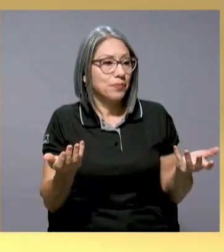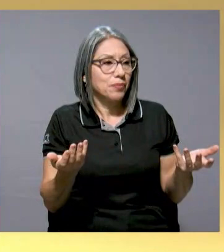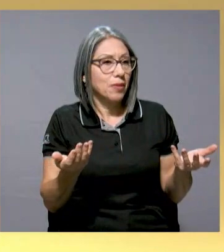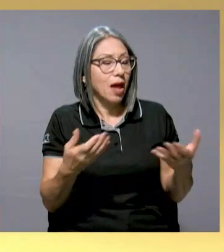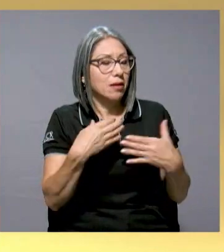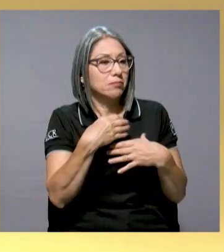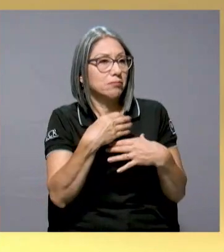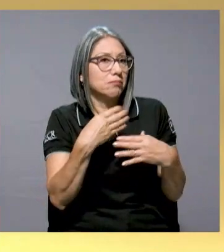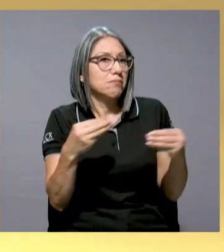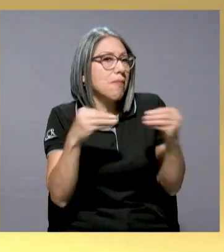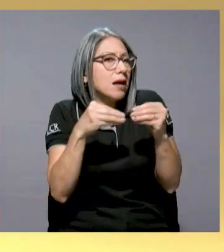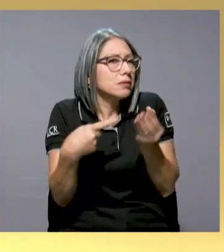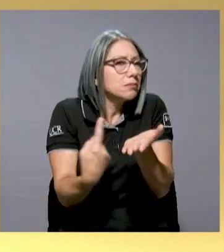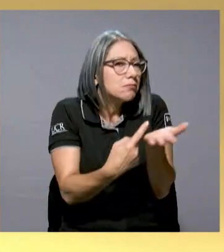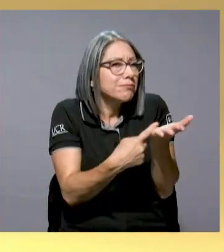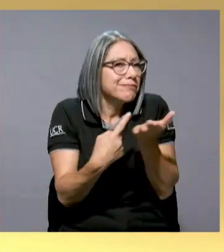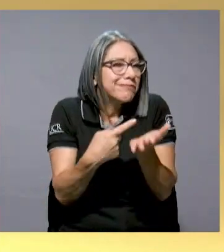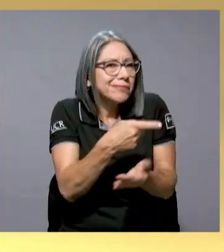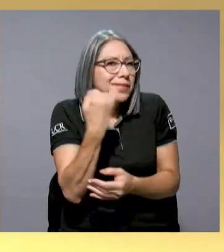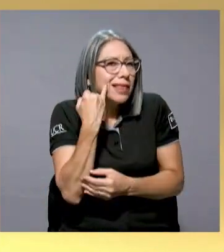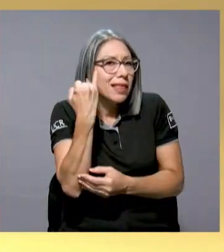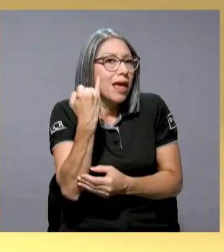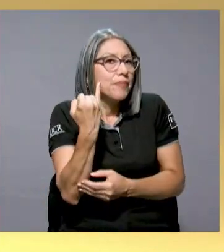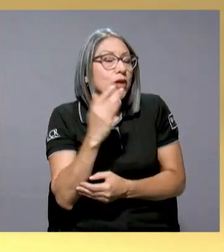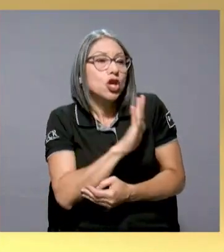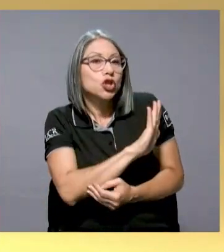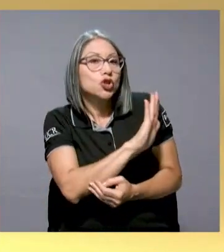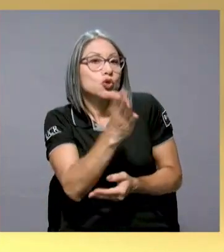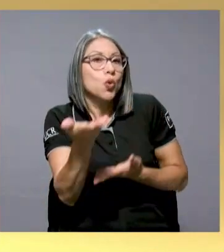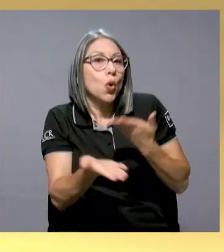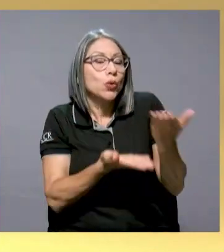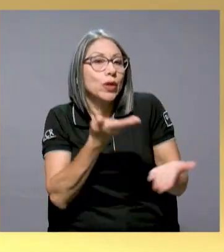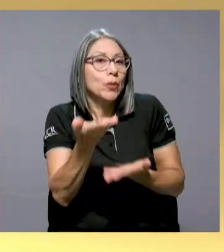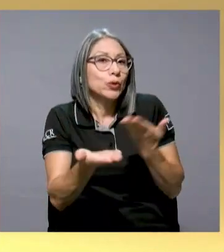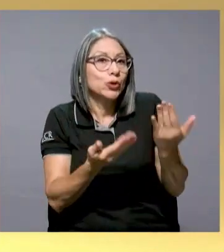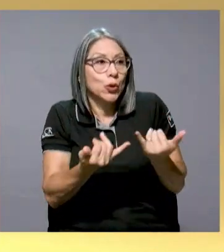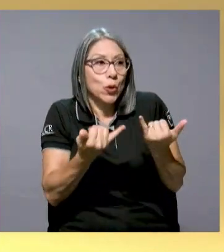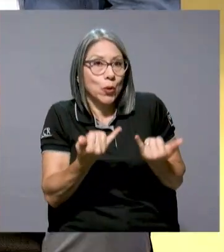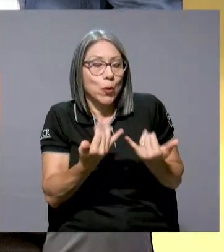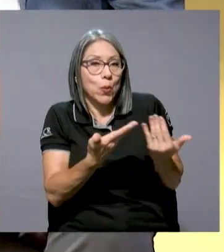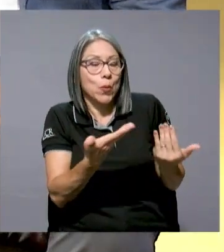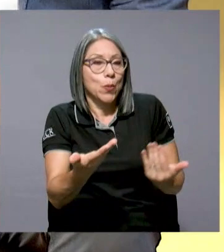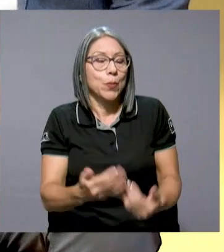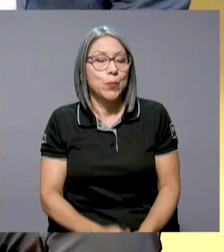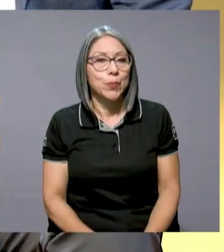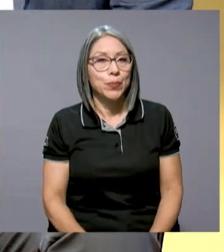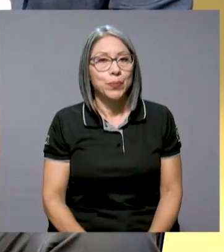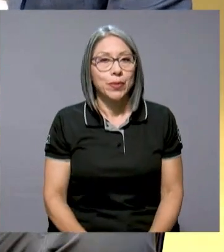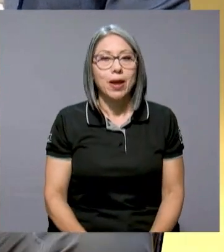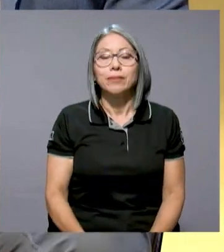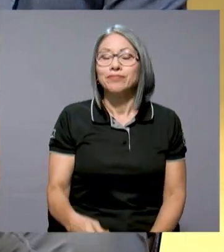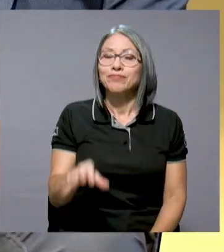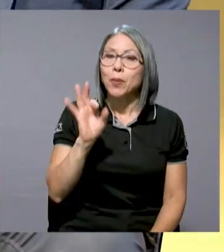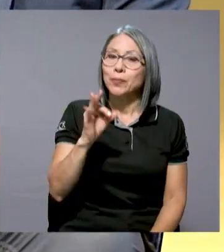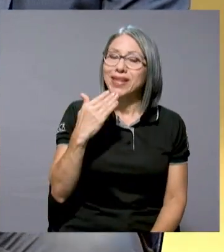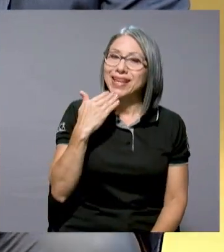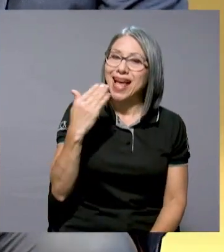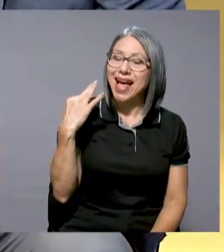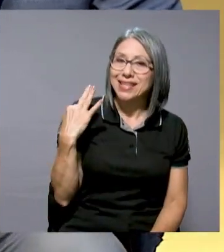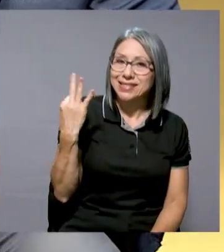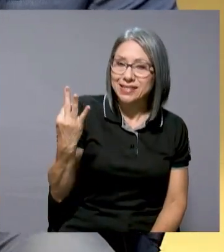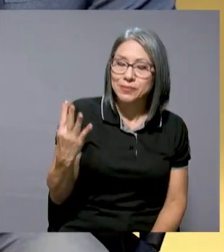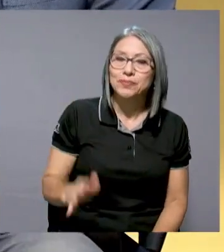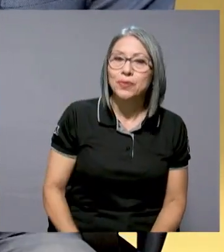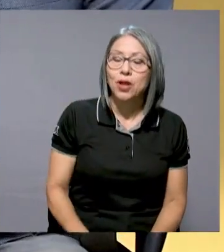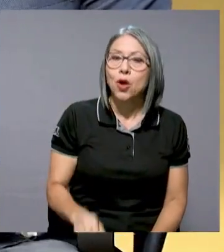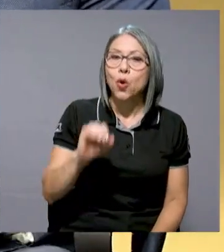elaborar un poquito sobre esa idea y la contribución de ustedes en el minuto que nos queda en este segmento. Muy bien, muchas gracias por la invitación,